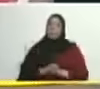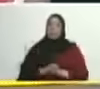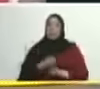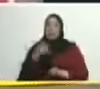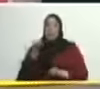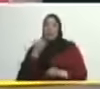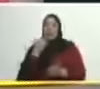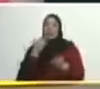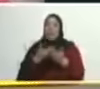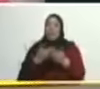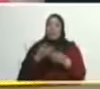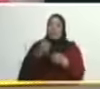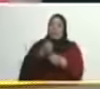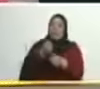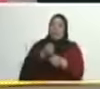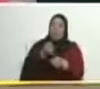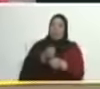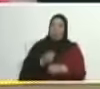trabajo